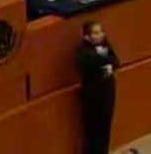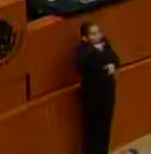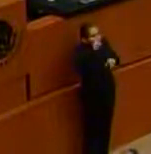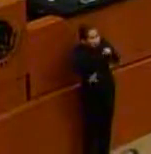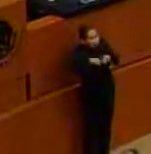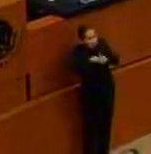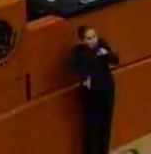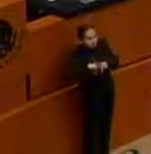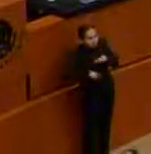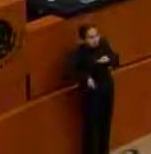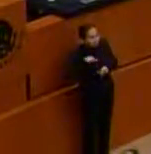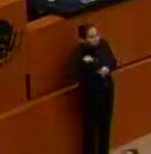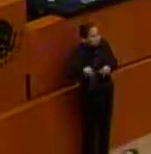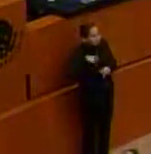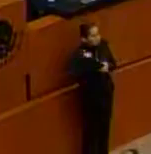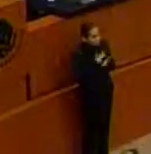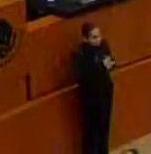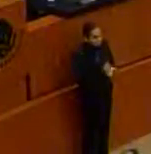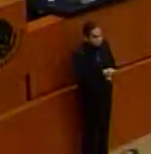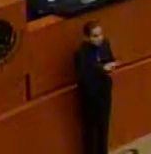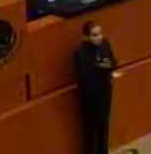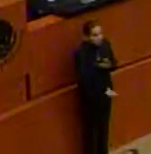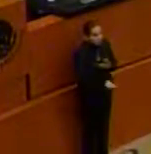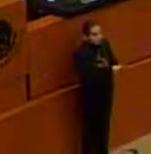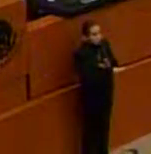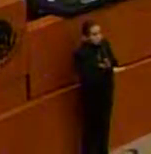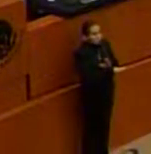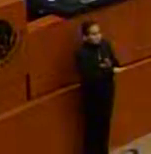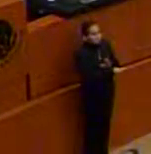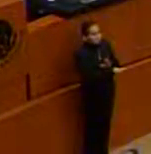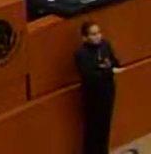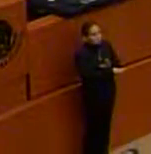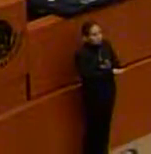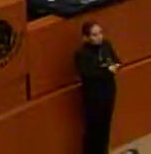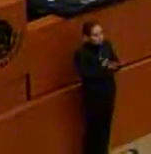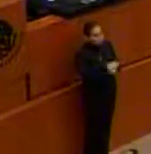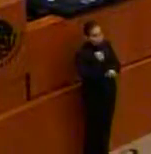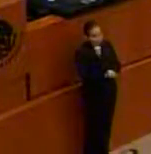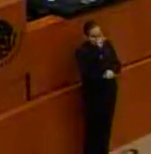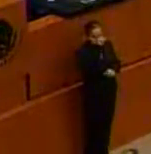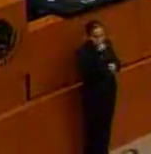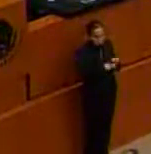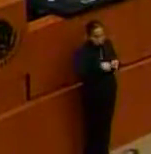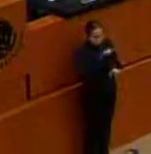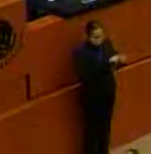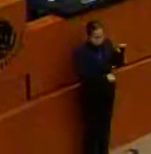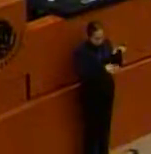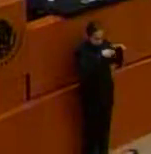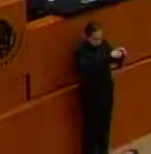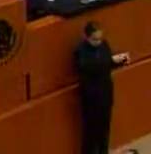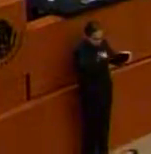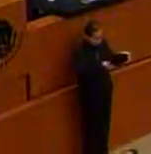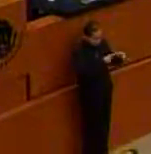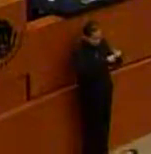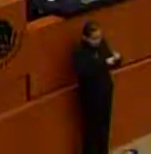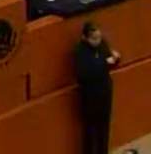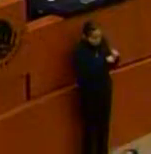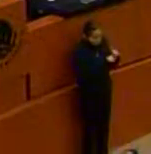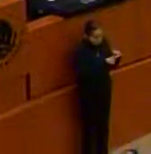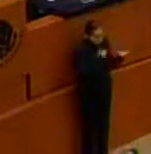para eliminar a muchos de este ingreso básico. Son la profesión y empleo que tiene la